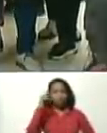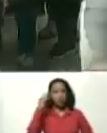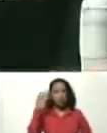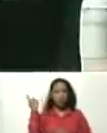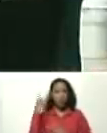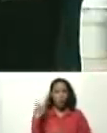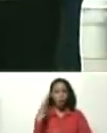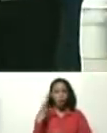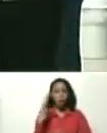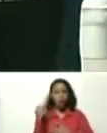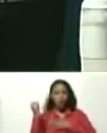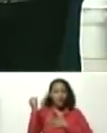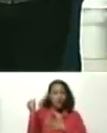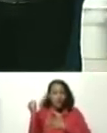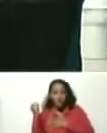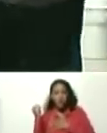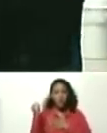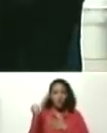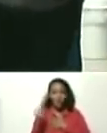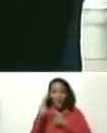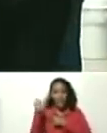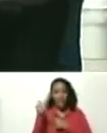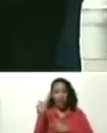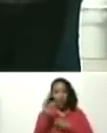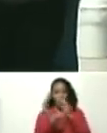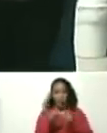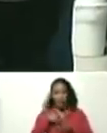y yo estuvimos haciendo un pasito bueno, era como así,